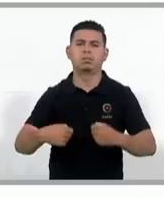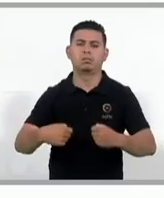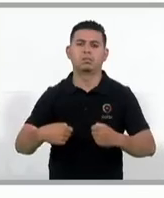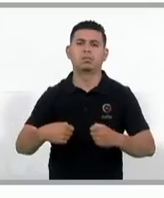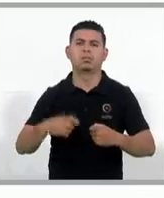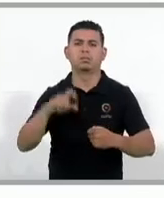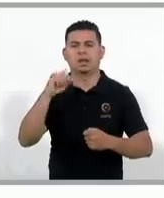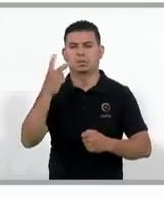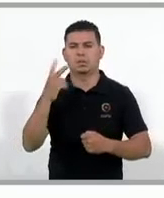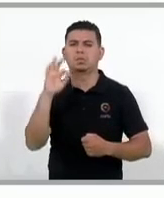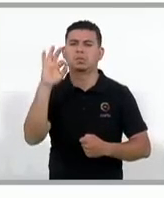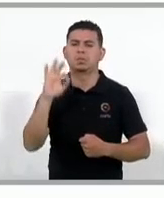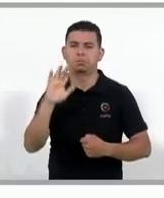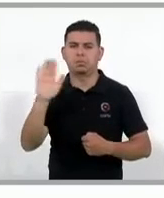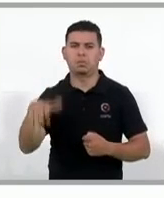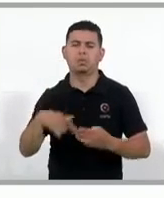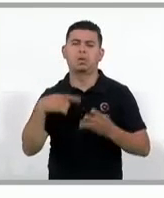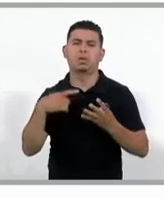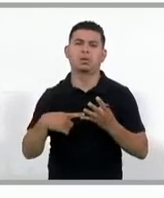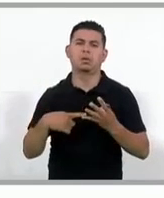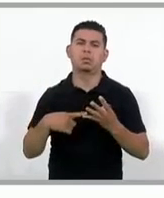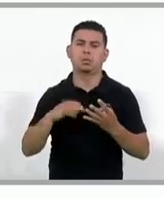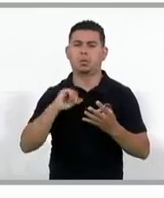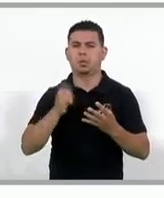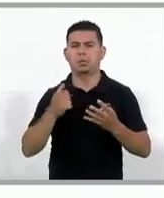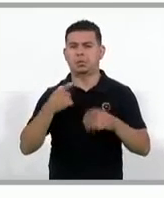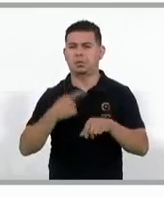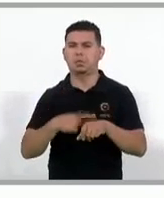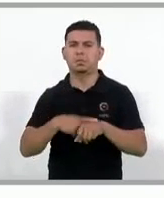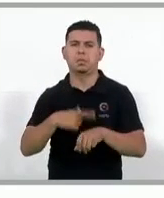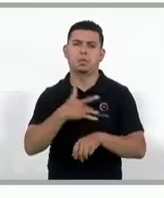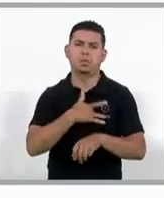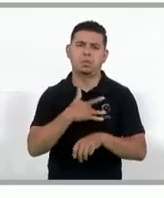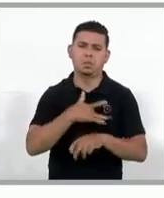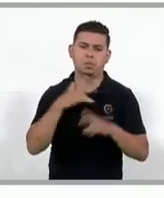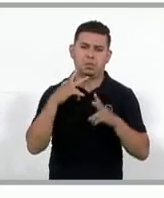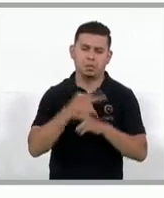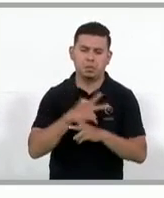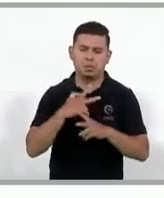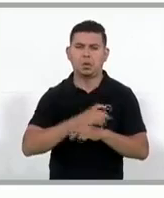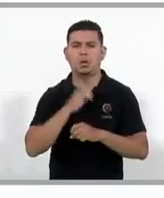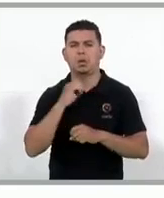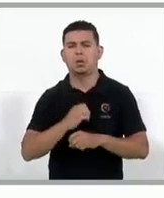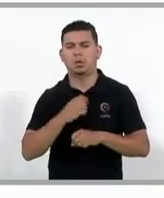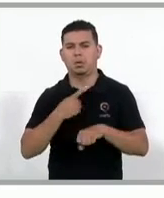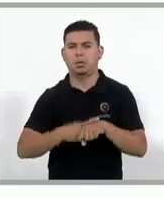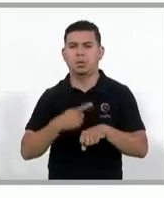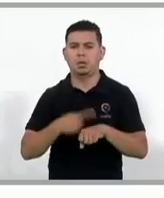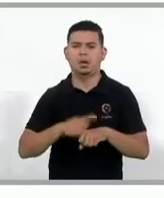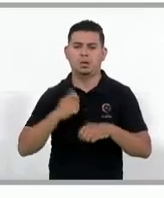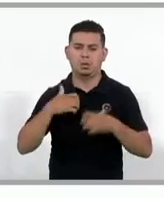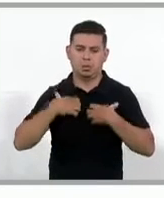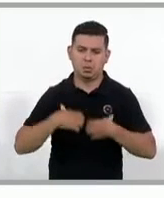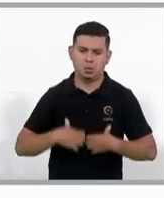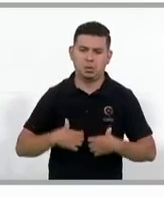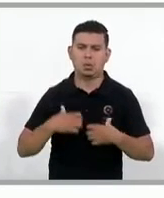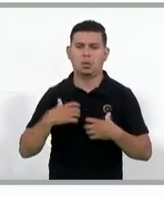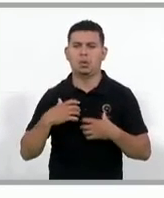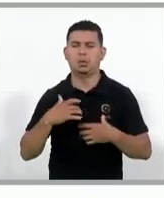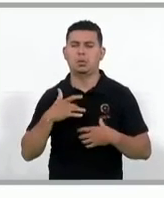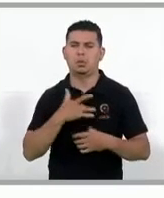22% de los casos en otras patologías como insuficiencia renal enfermedad pulmonar obstructiva crónica